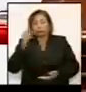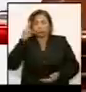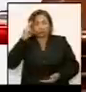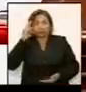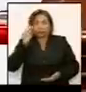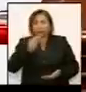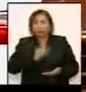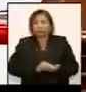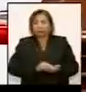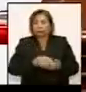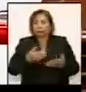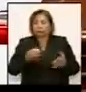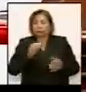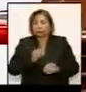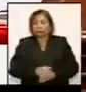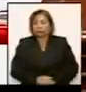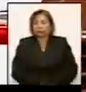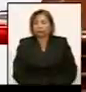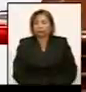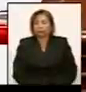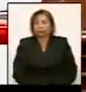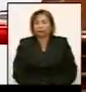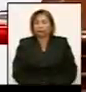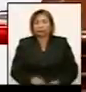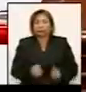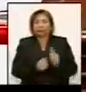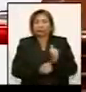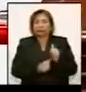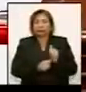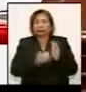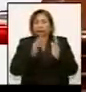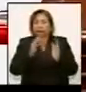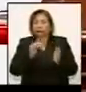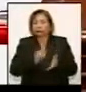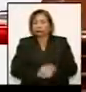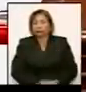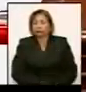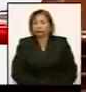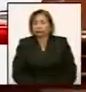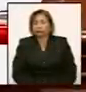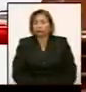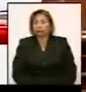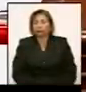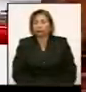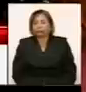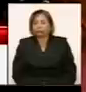motivo más para renovar la vocación de unión, hermandad y confraternidad de vuestro pueblo.